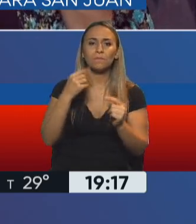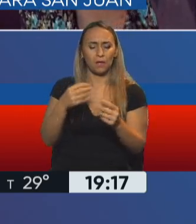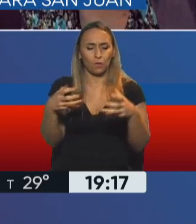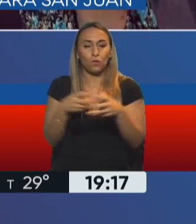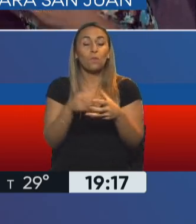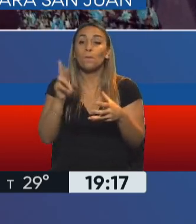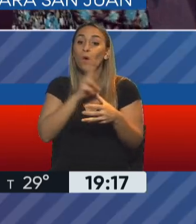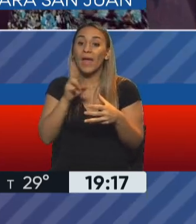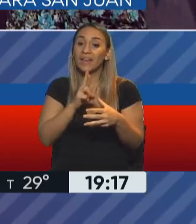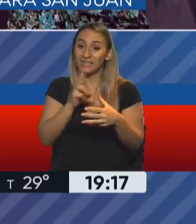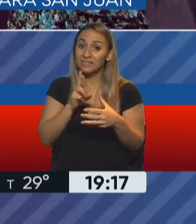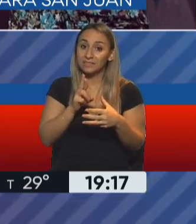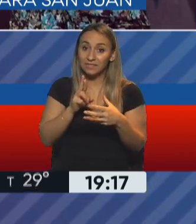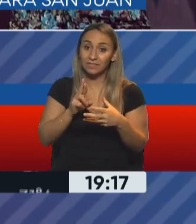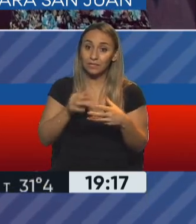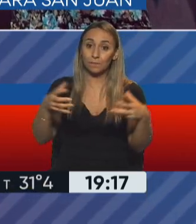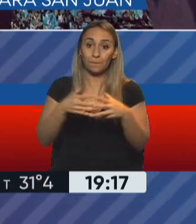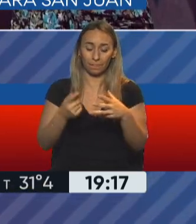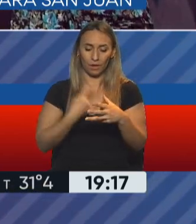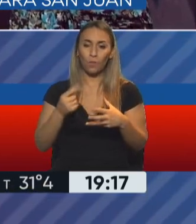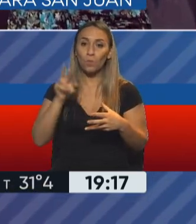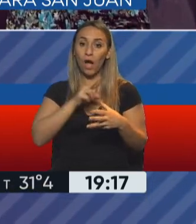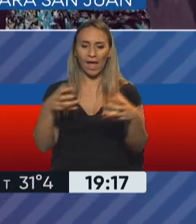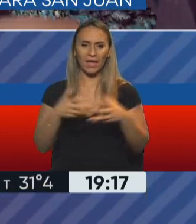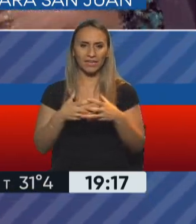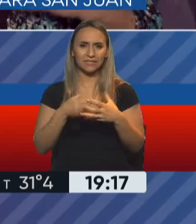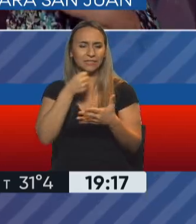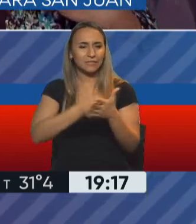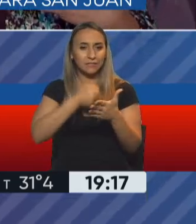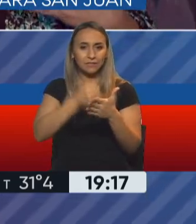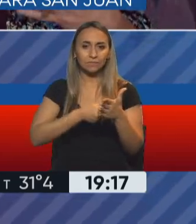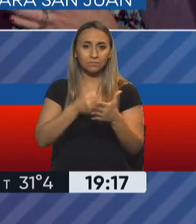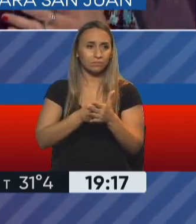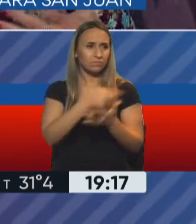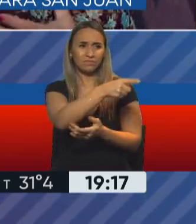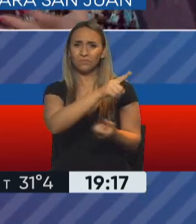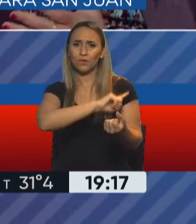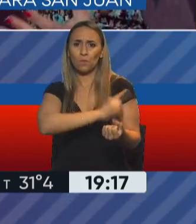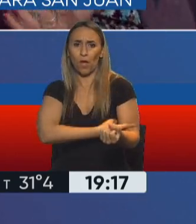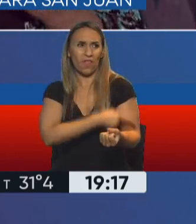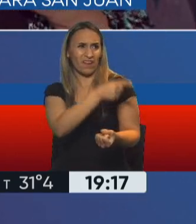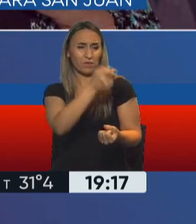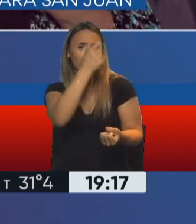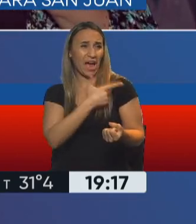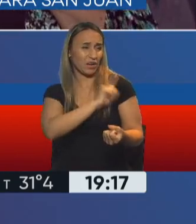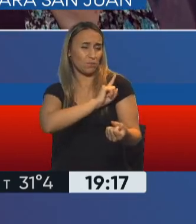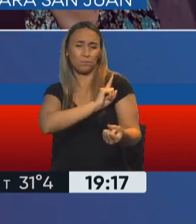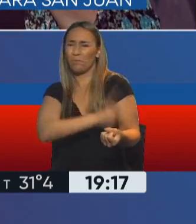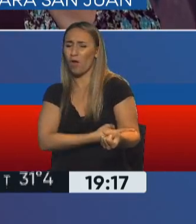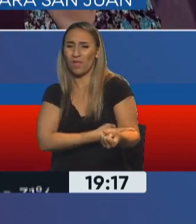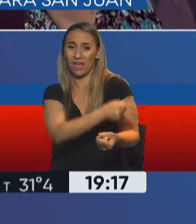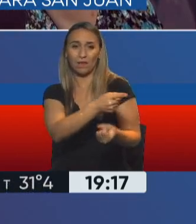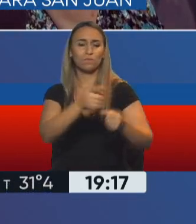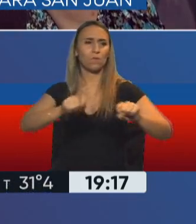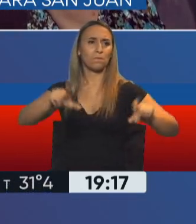mujeres, nada más, lograr que contra todo el poder que tiene Mauricio Macri, el poder